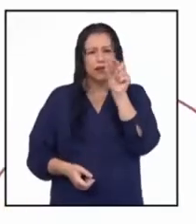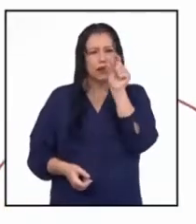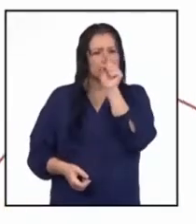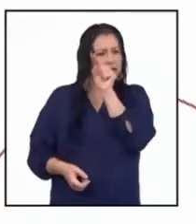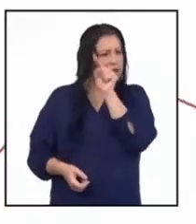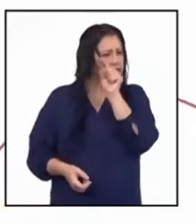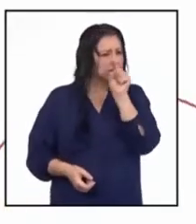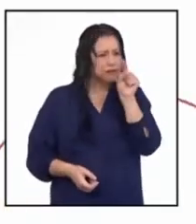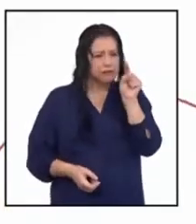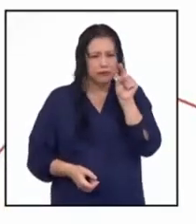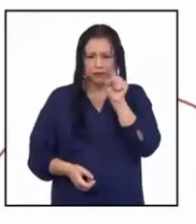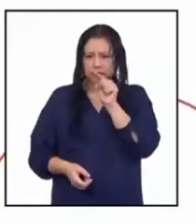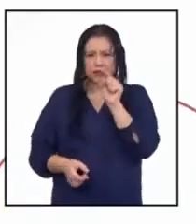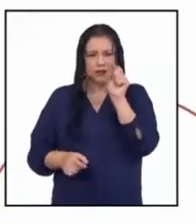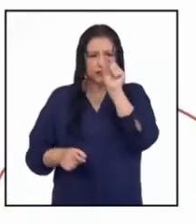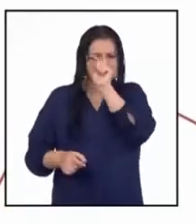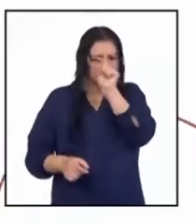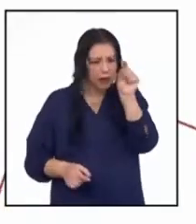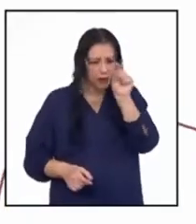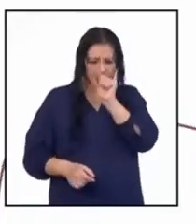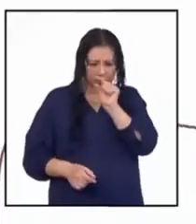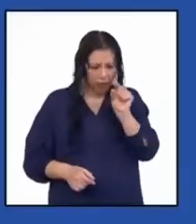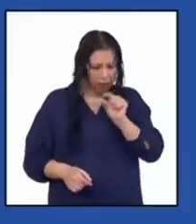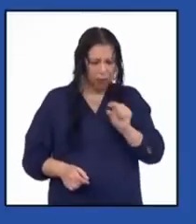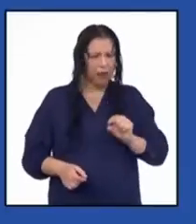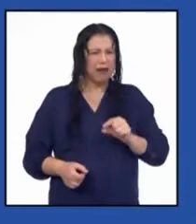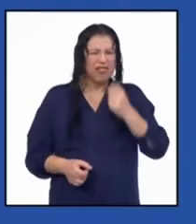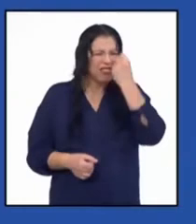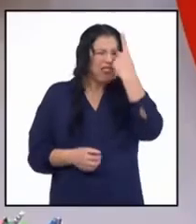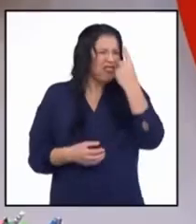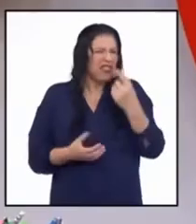lo que significan estas barras.